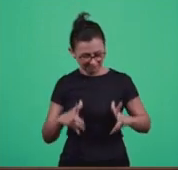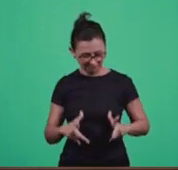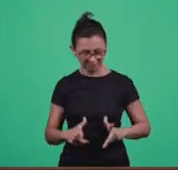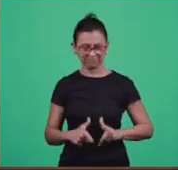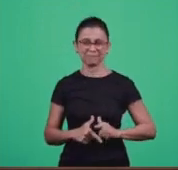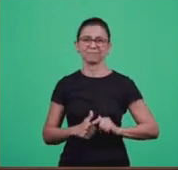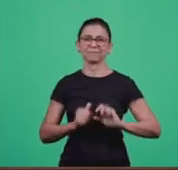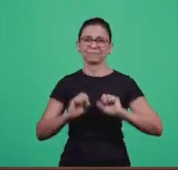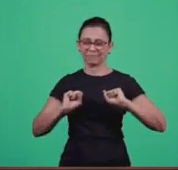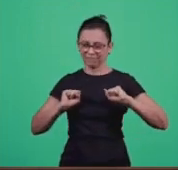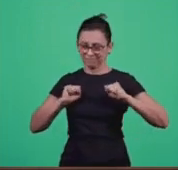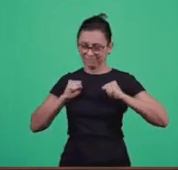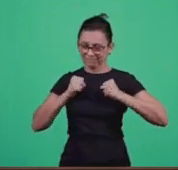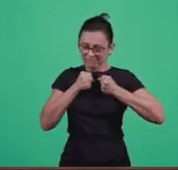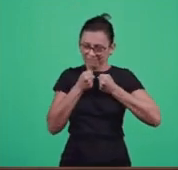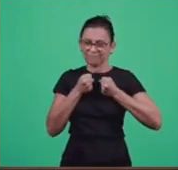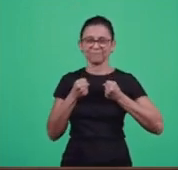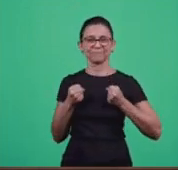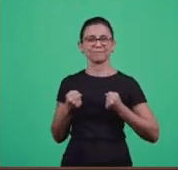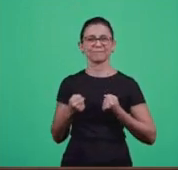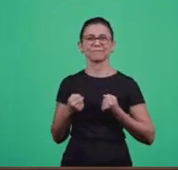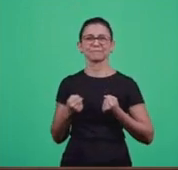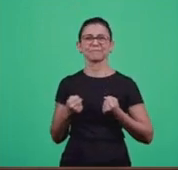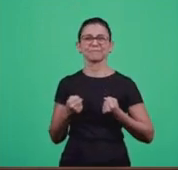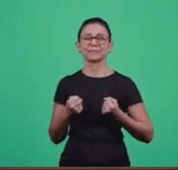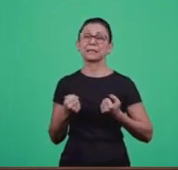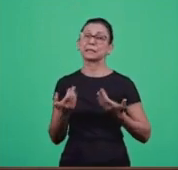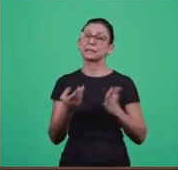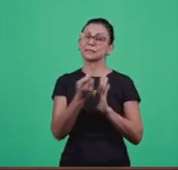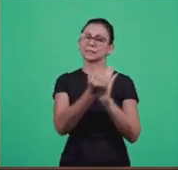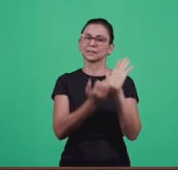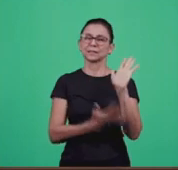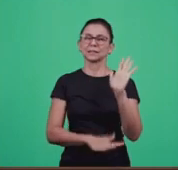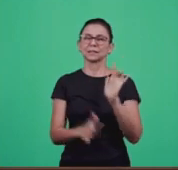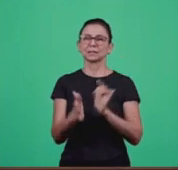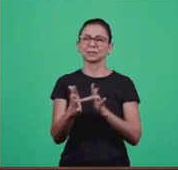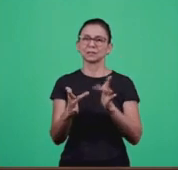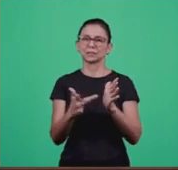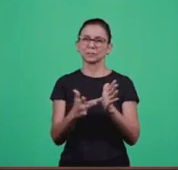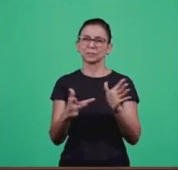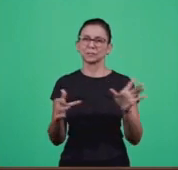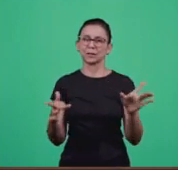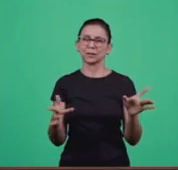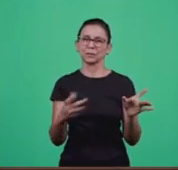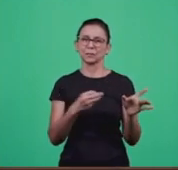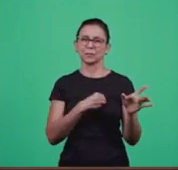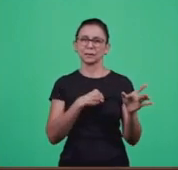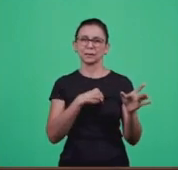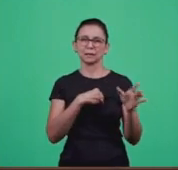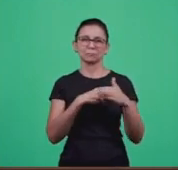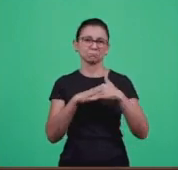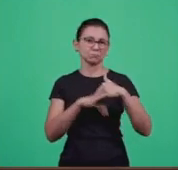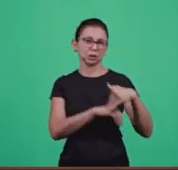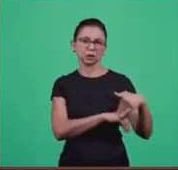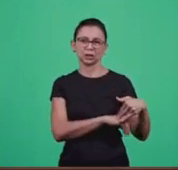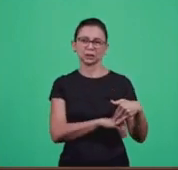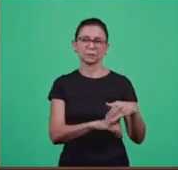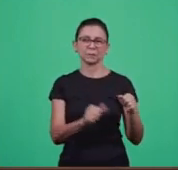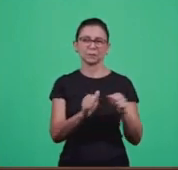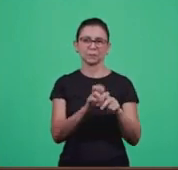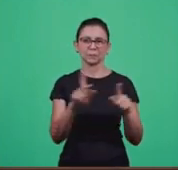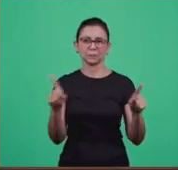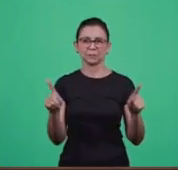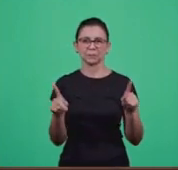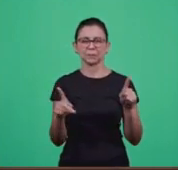Santo purifica, alimenta, fortalece, la sangre de Jesús nos purifica de todo